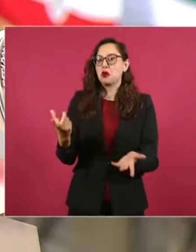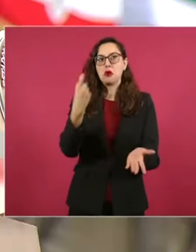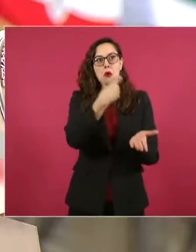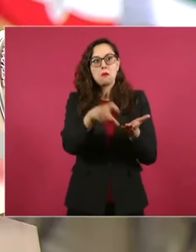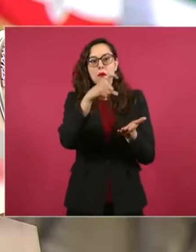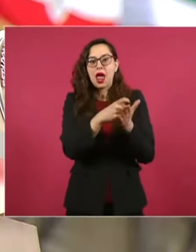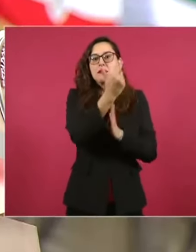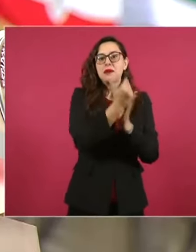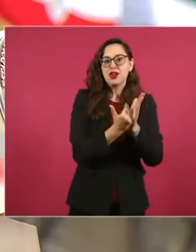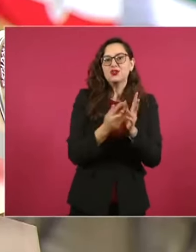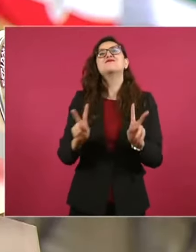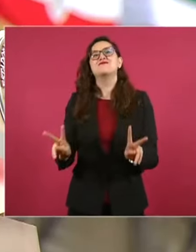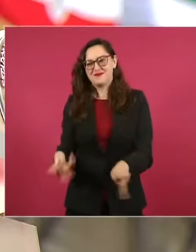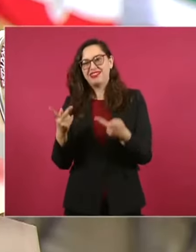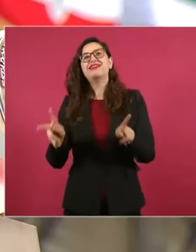compramos.